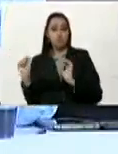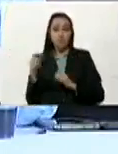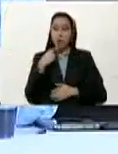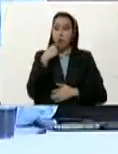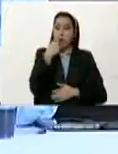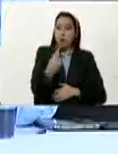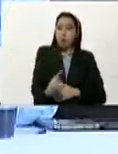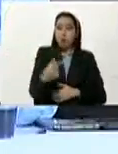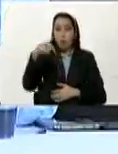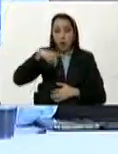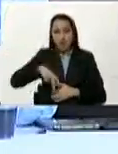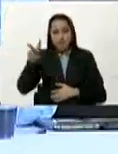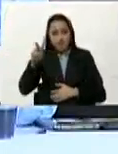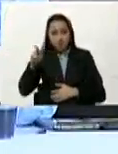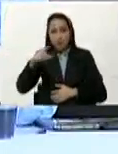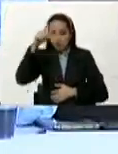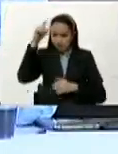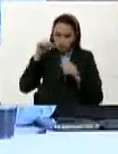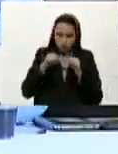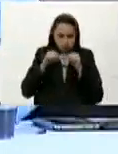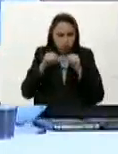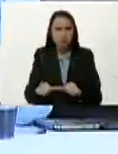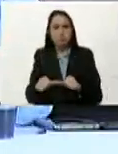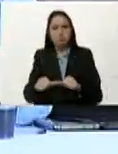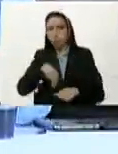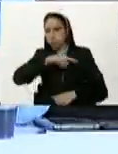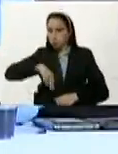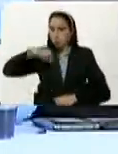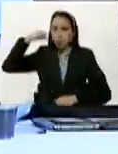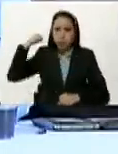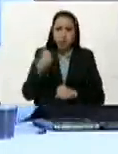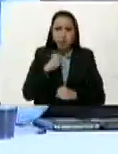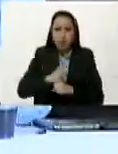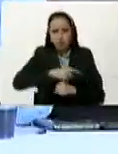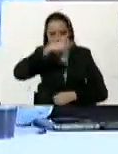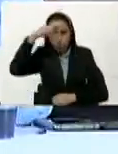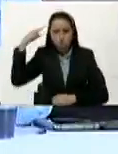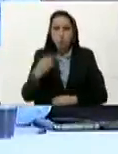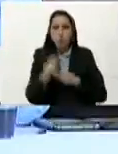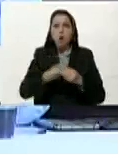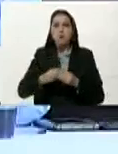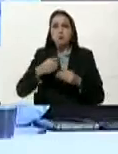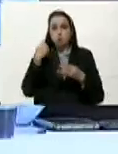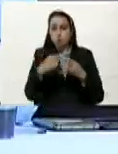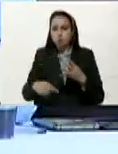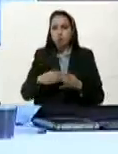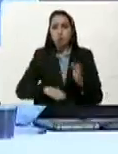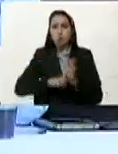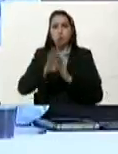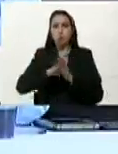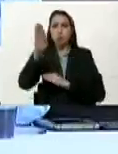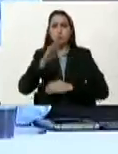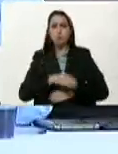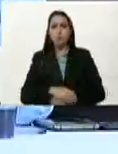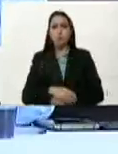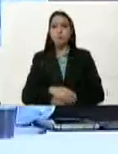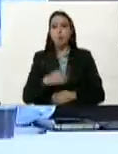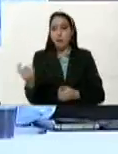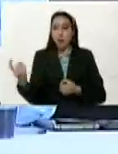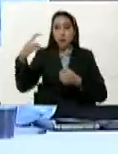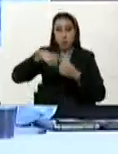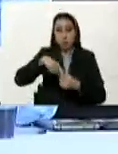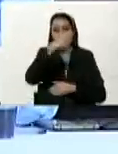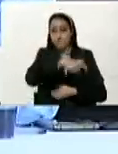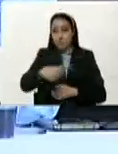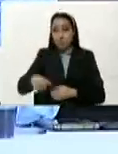dicho del país no nos vamos vamos a seguir apostando vamos a seguir trabajando vamos a seguir produciendo y bueno ellos son parte estos trabajadores